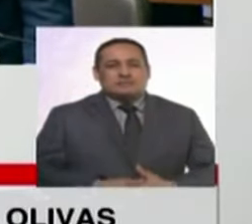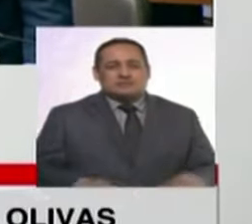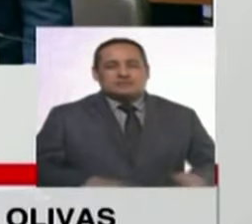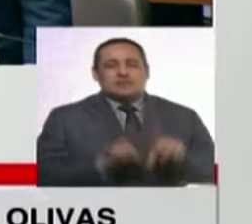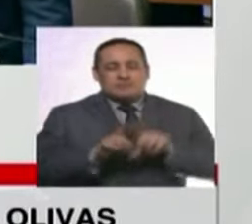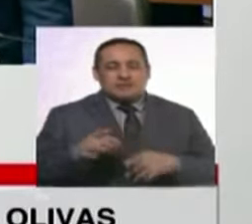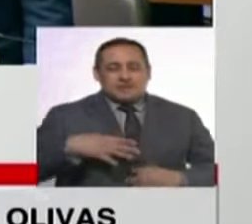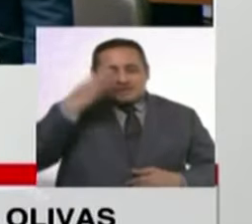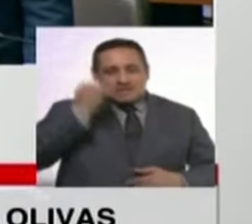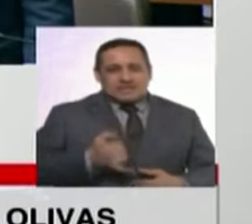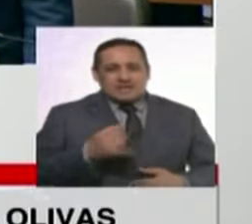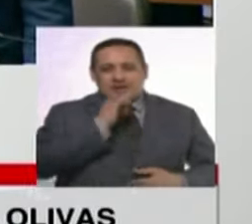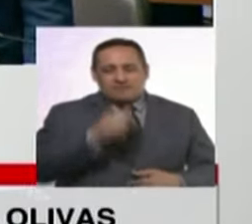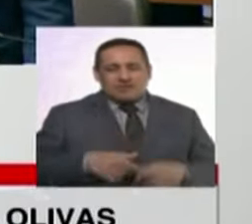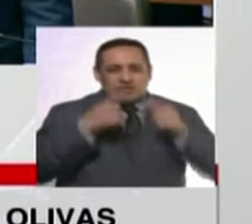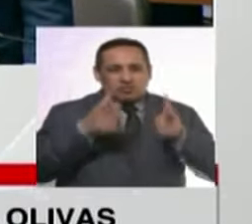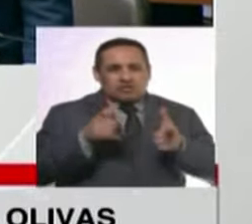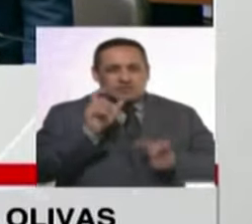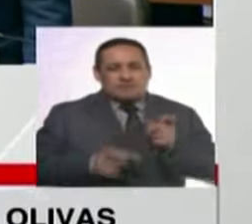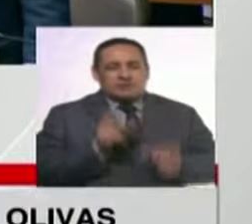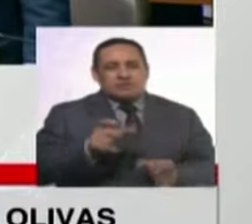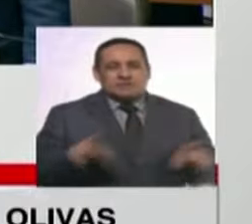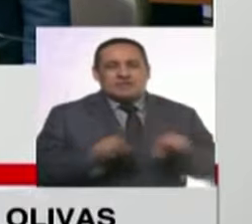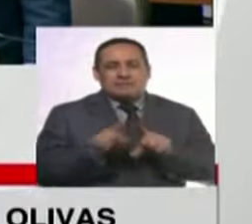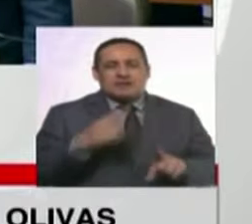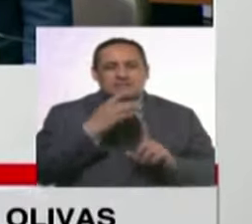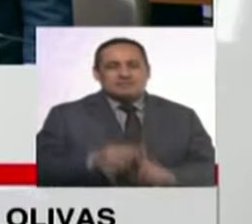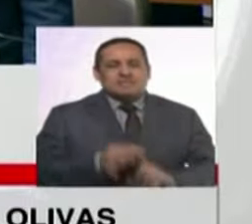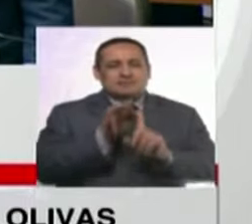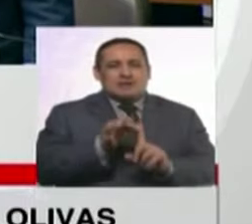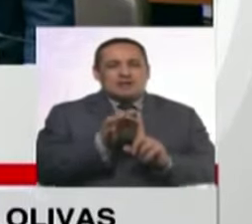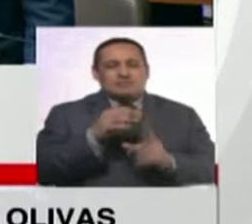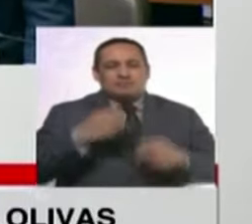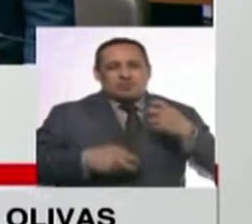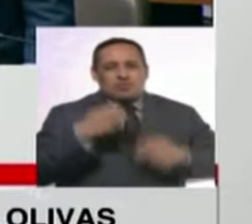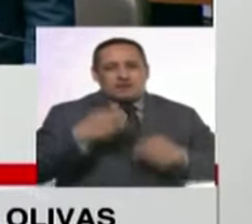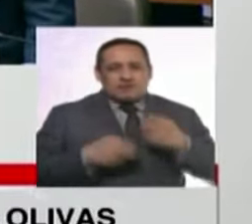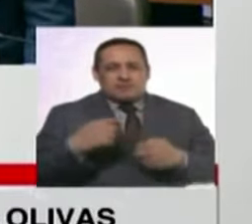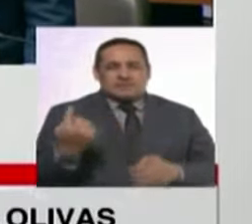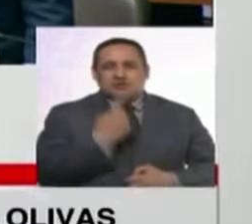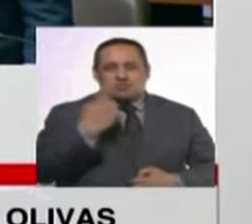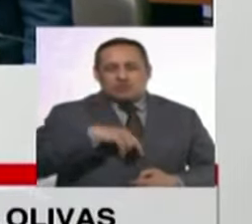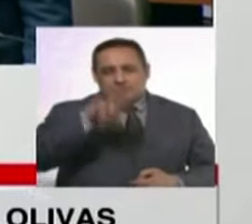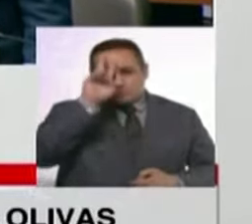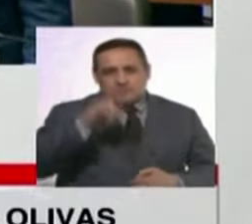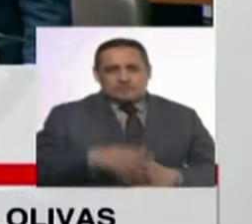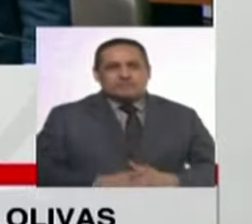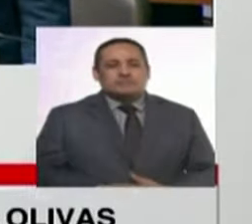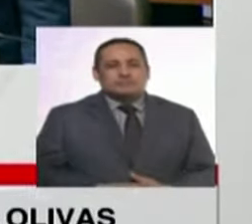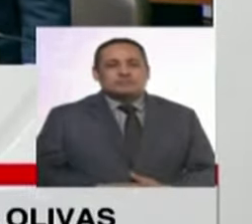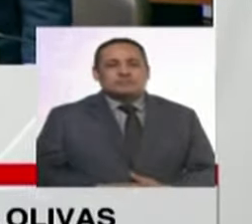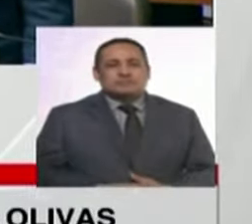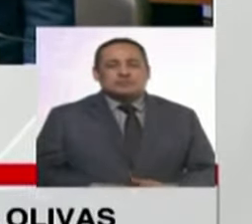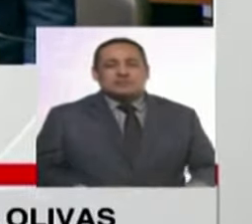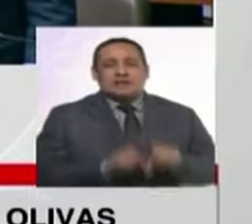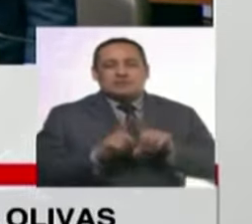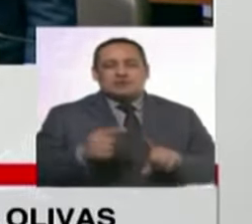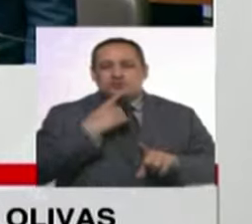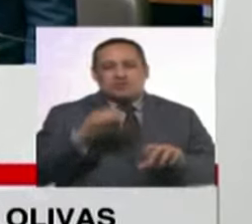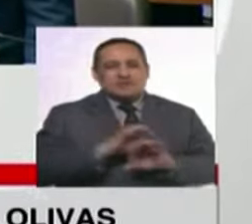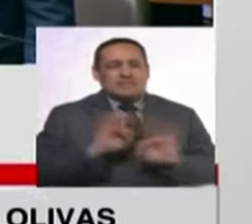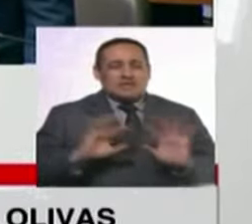considera que la inseguridad ciudadana es el principal problema del país eso